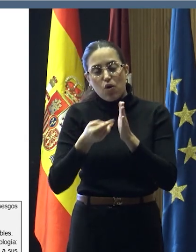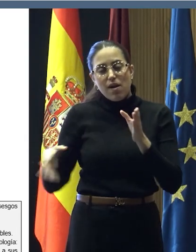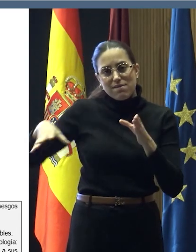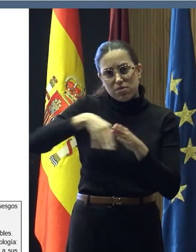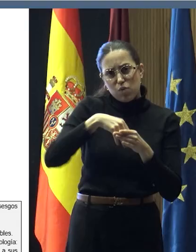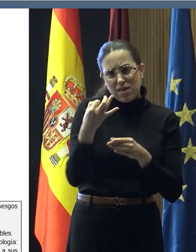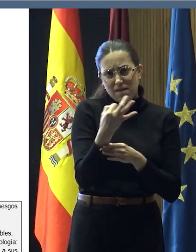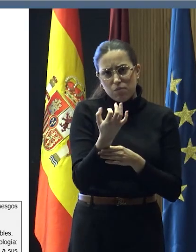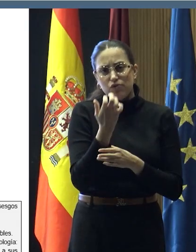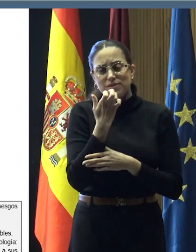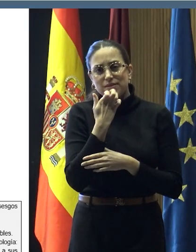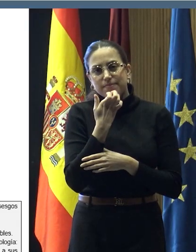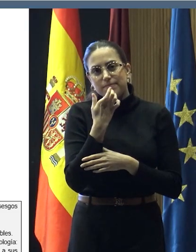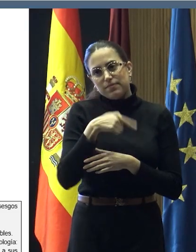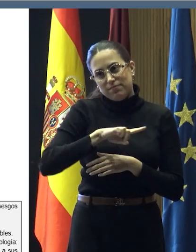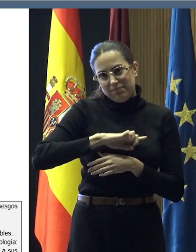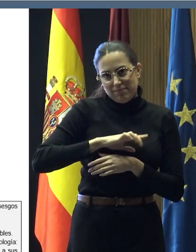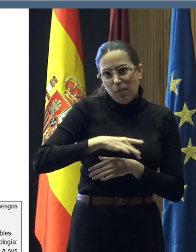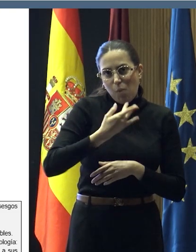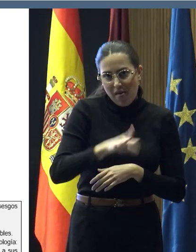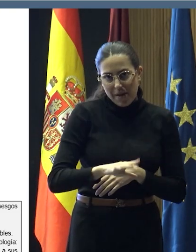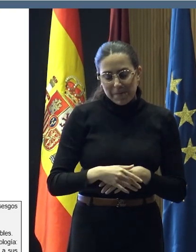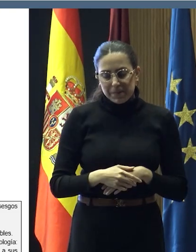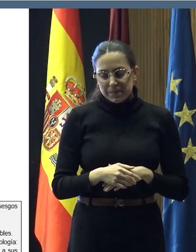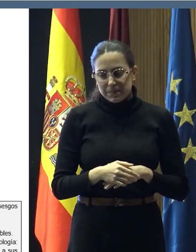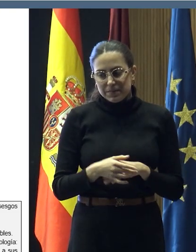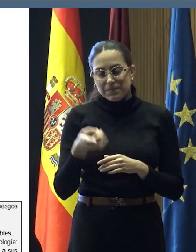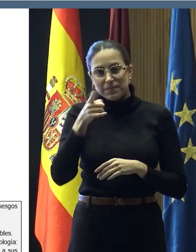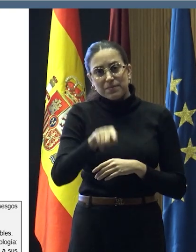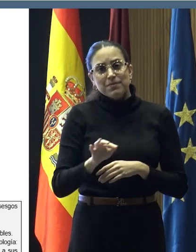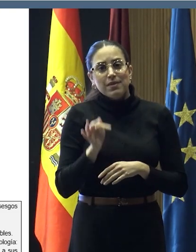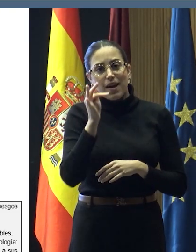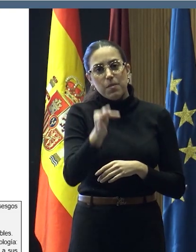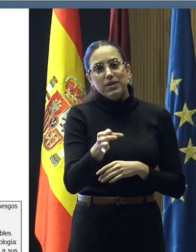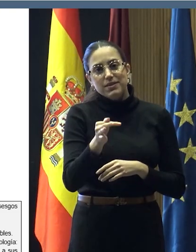siempre sí al lugar, y además